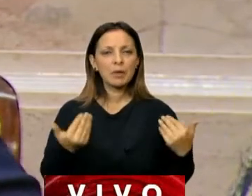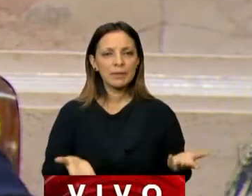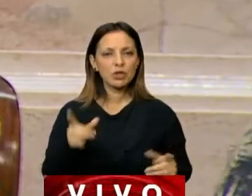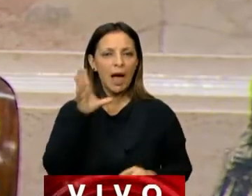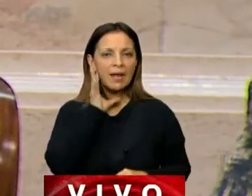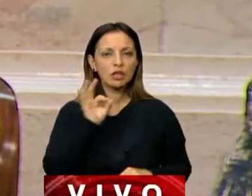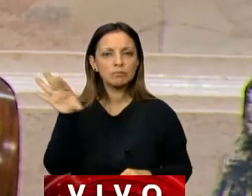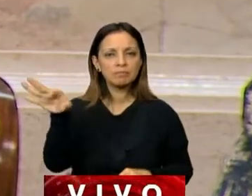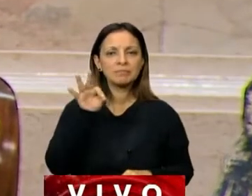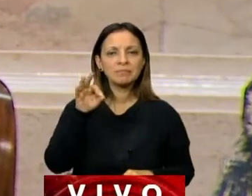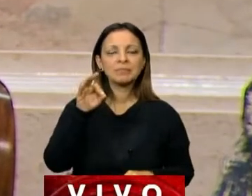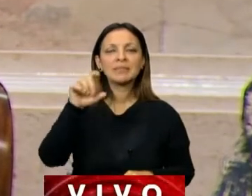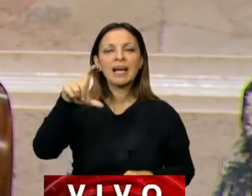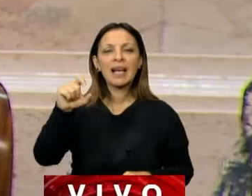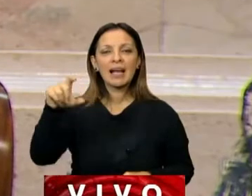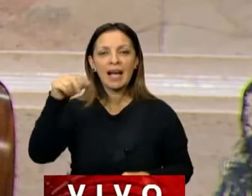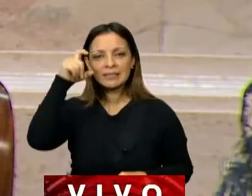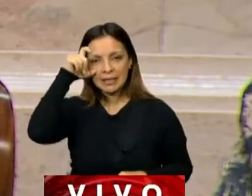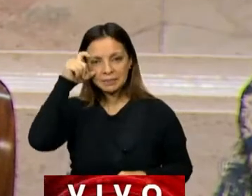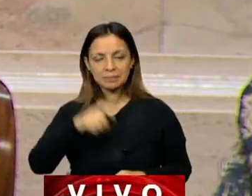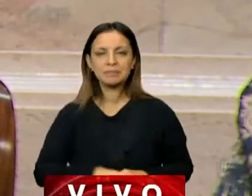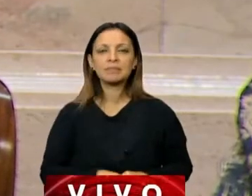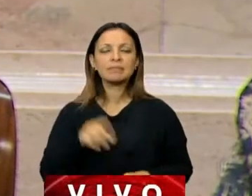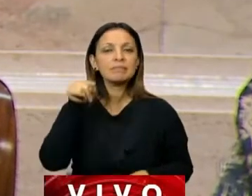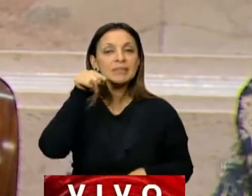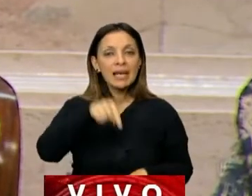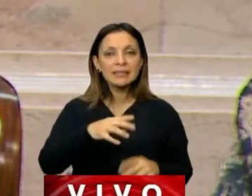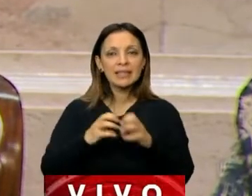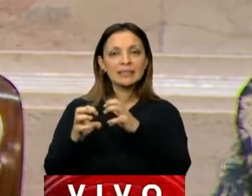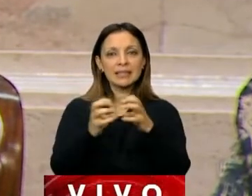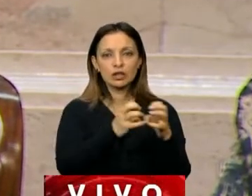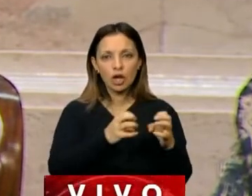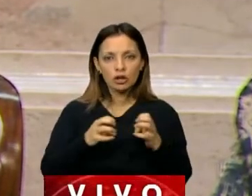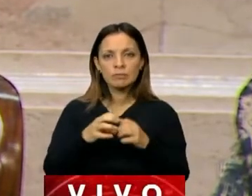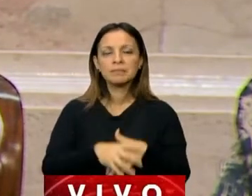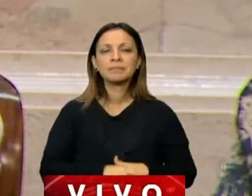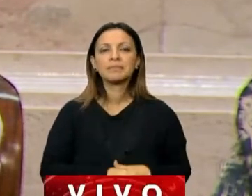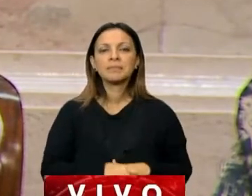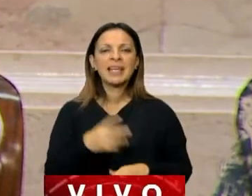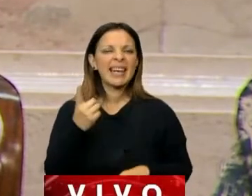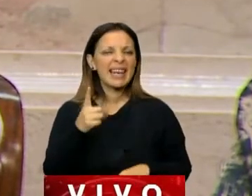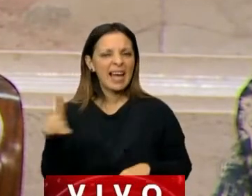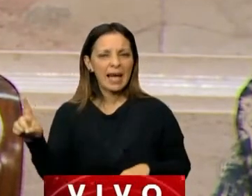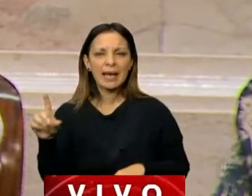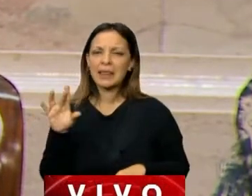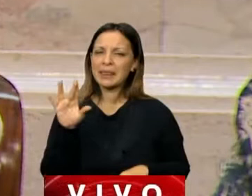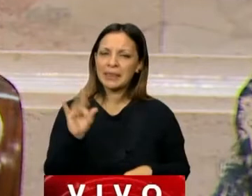que dijo el diputado Cacase. No, esta es una sesión rara y